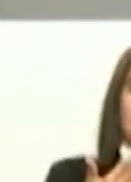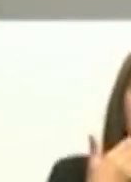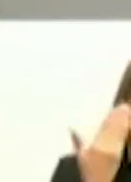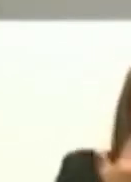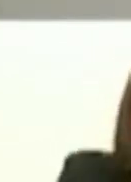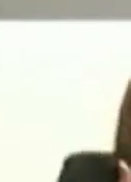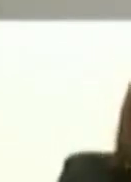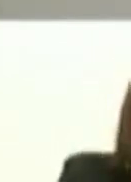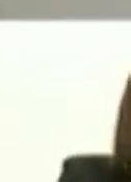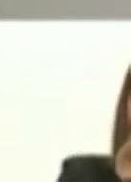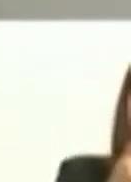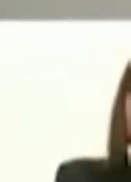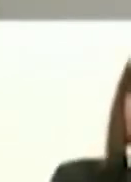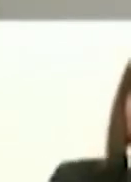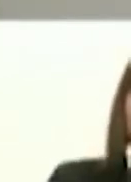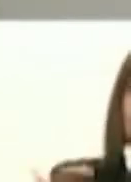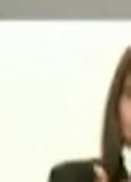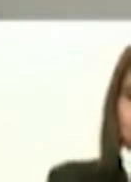Son son delincuenciales